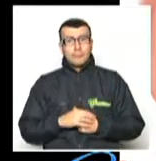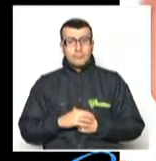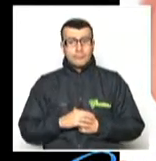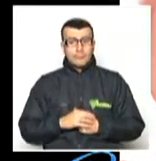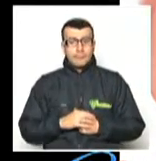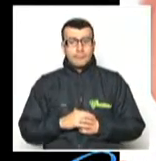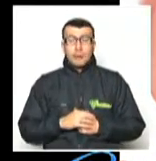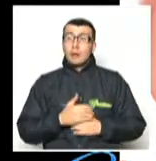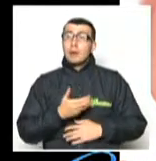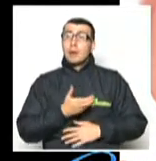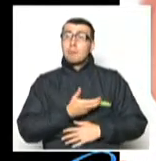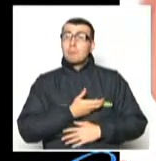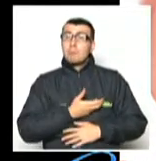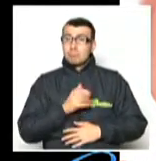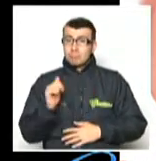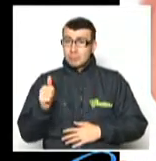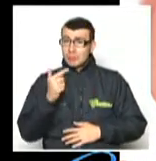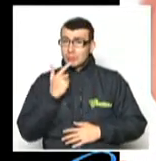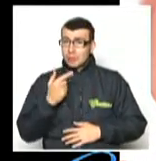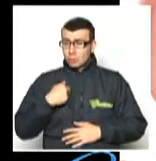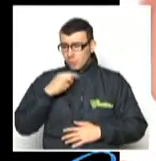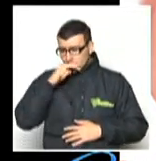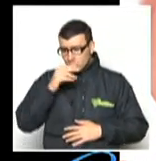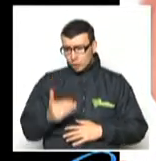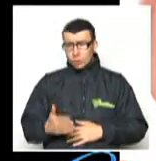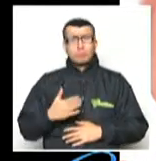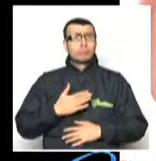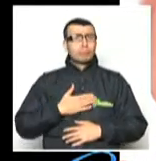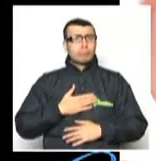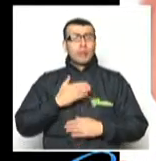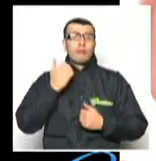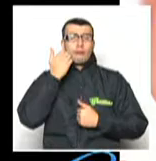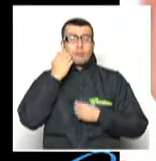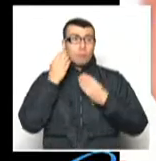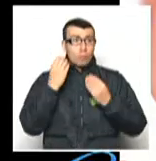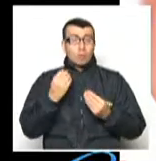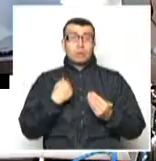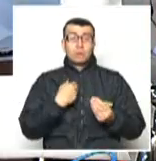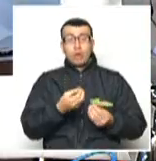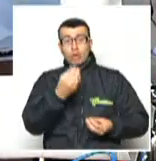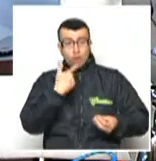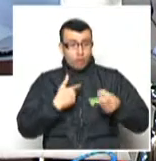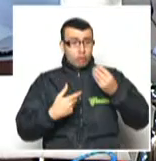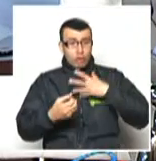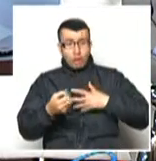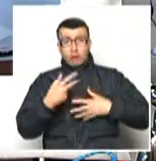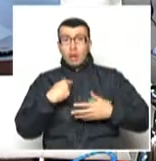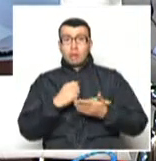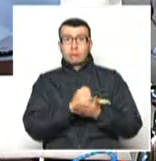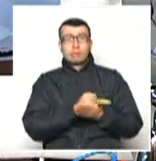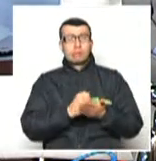mamá me cuenta que desde niña yo fui muy enferma y me daban mucho antibiótico. Y a mí la